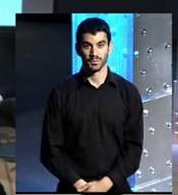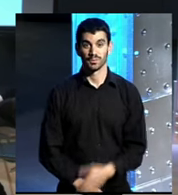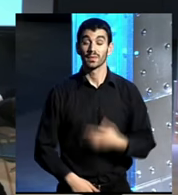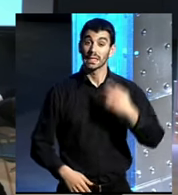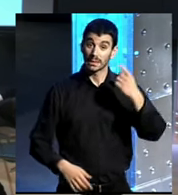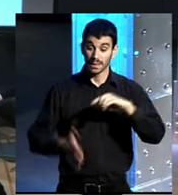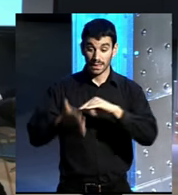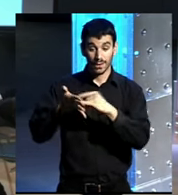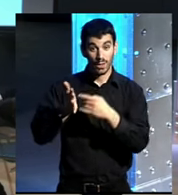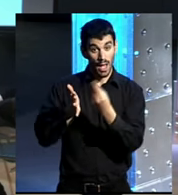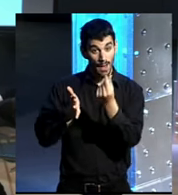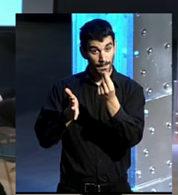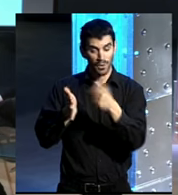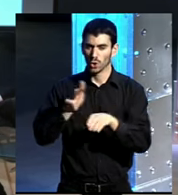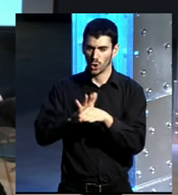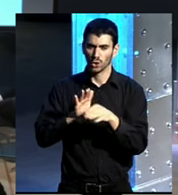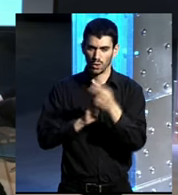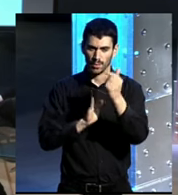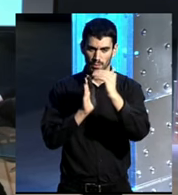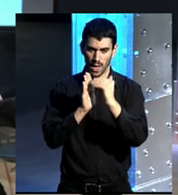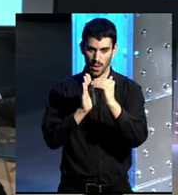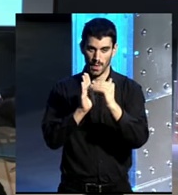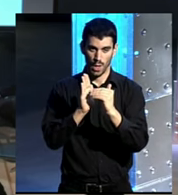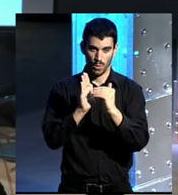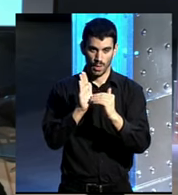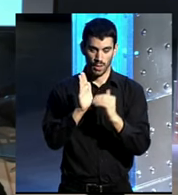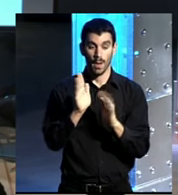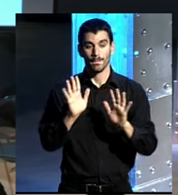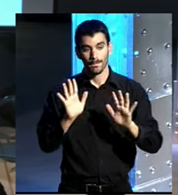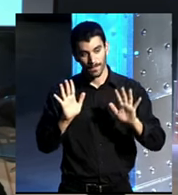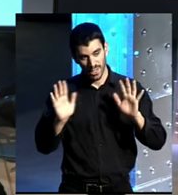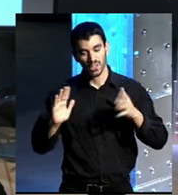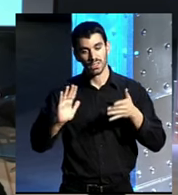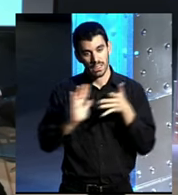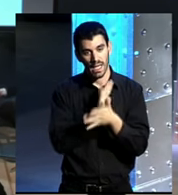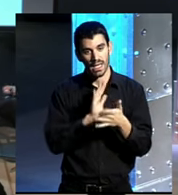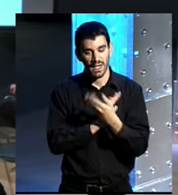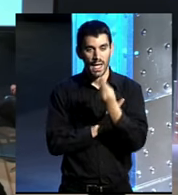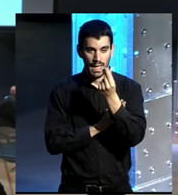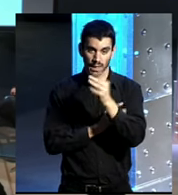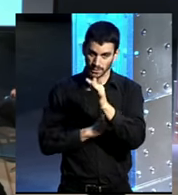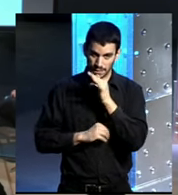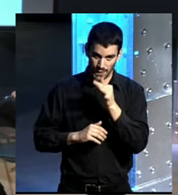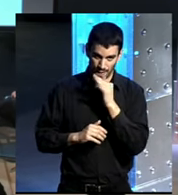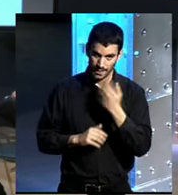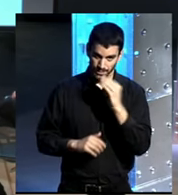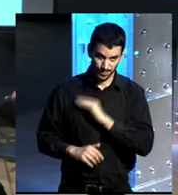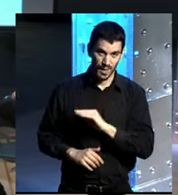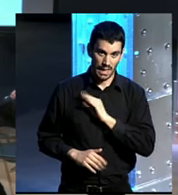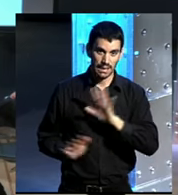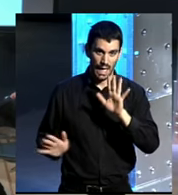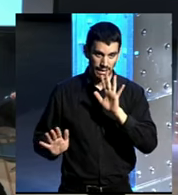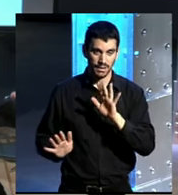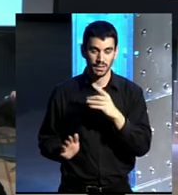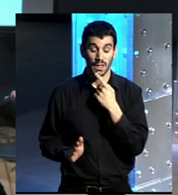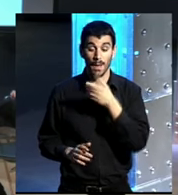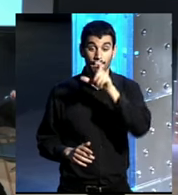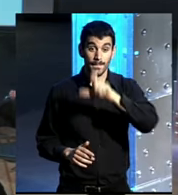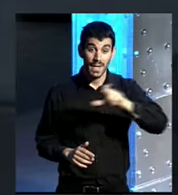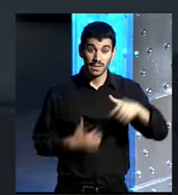como decíamos, seguirá bajando, pero todavía es una barrera importante para las poblaciones con menos recursos, y